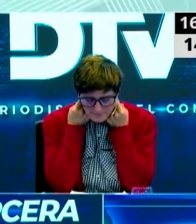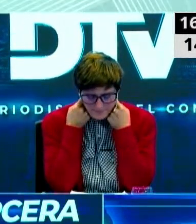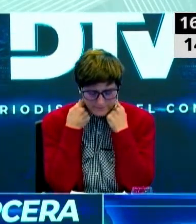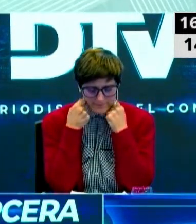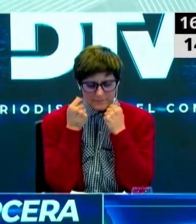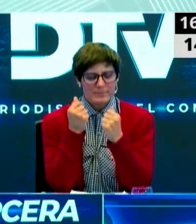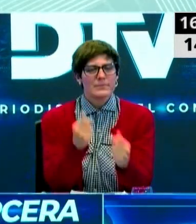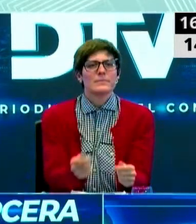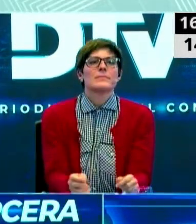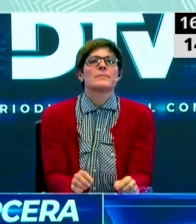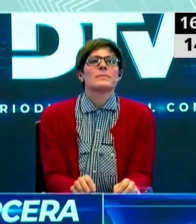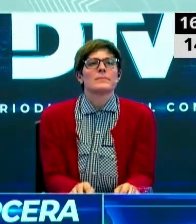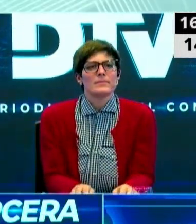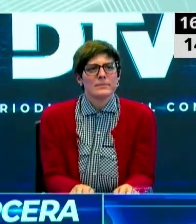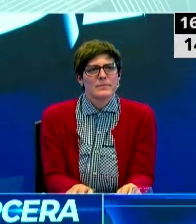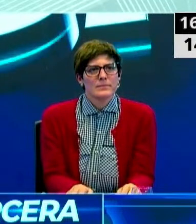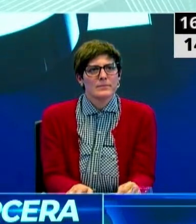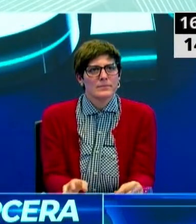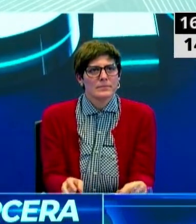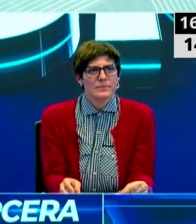previaje, apuntando a